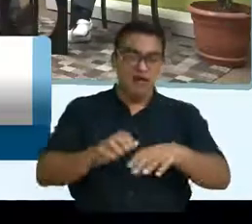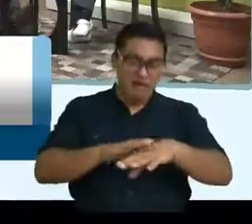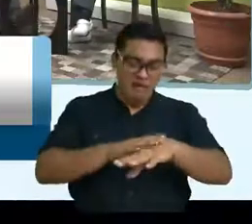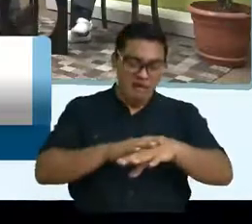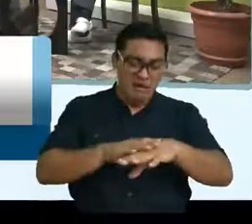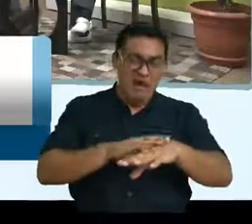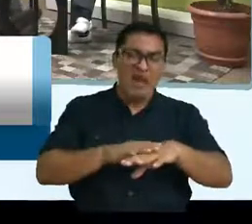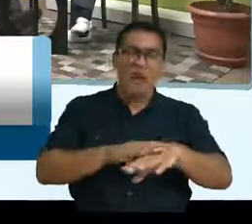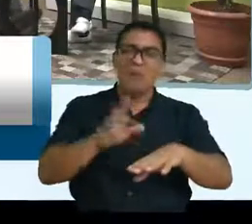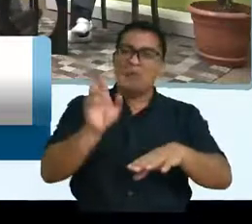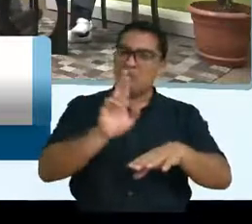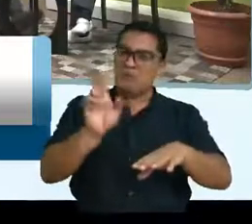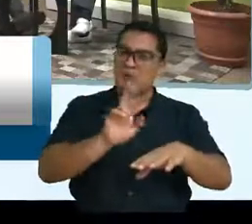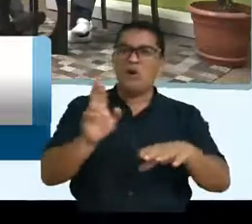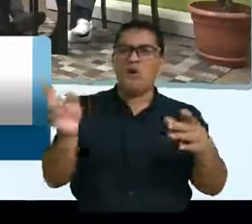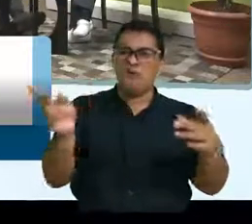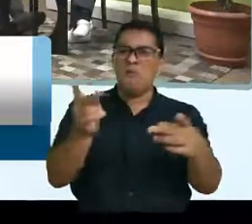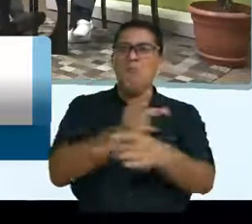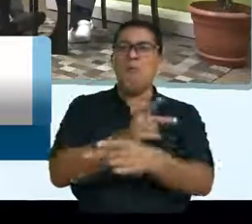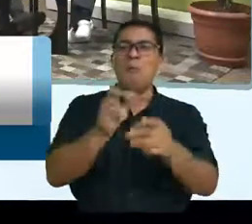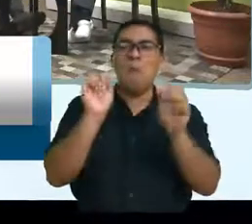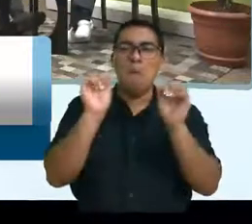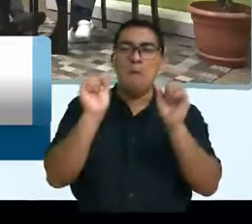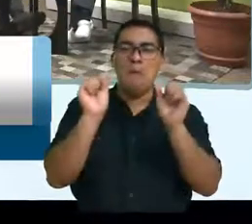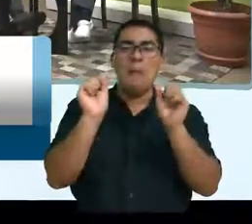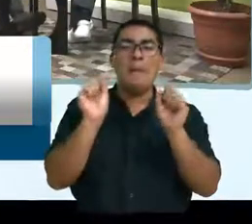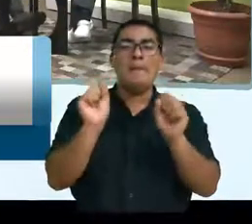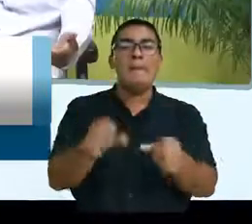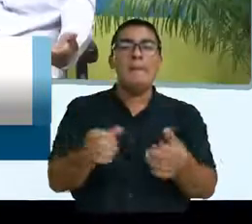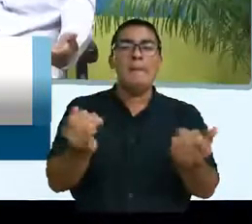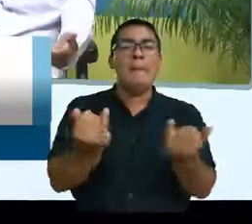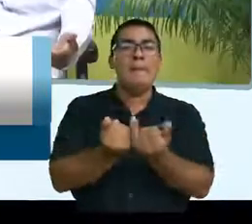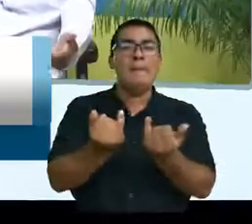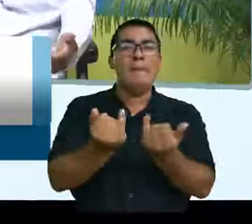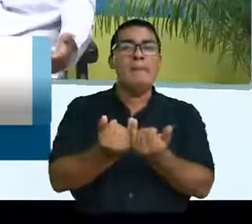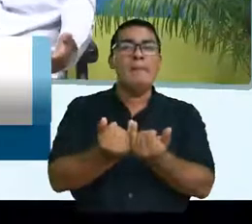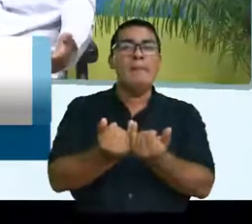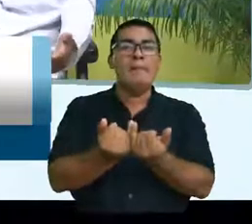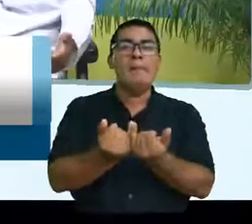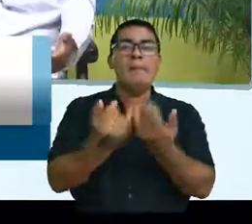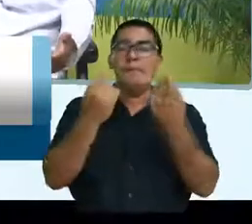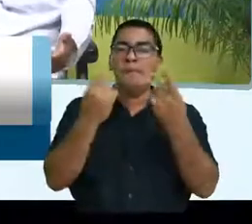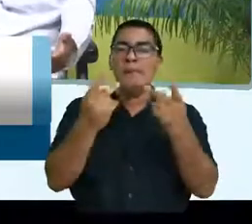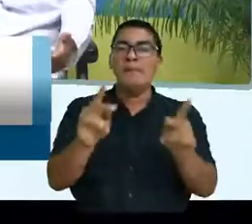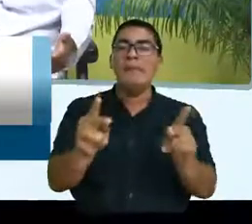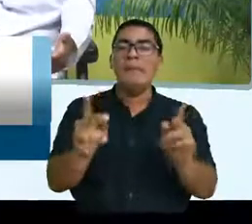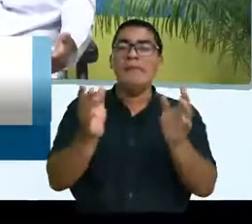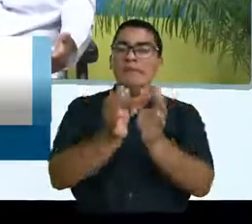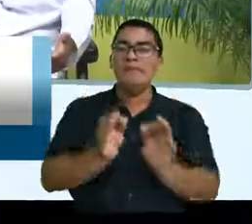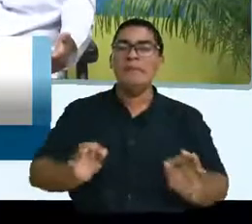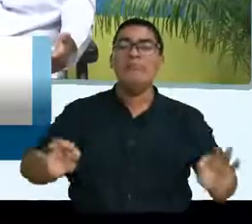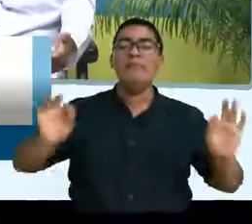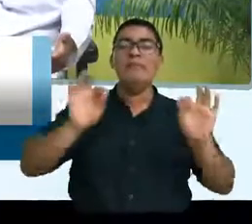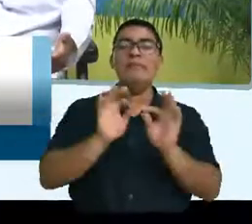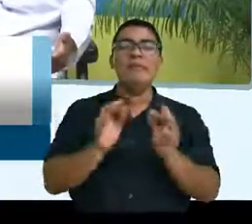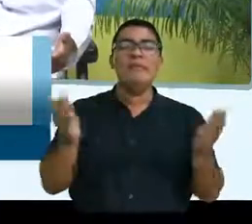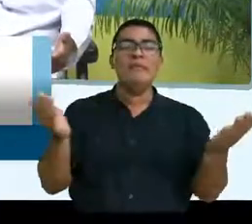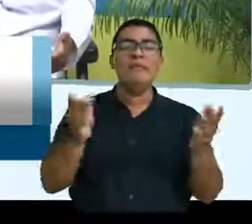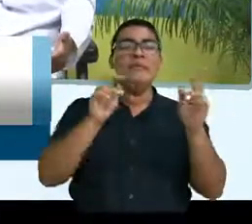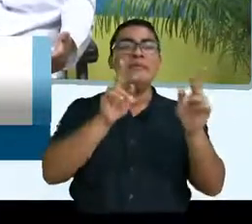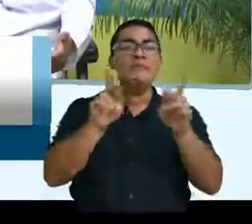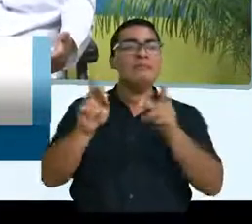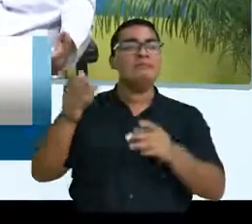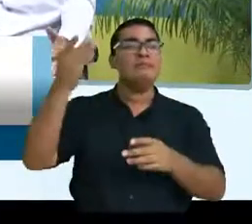puede producir una dermatitis atópica y te puede producir una dermatitis de contacto. Pero lo importante es saber